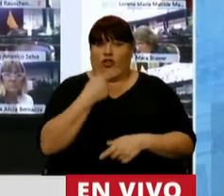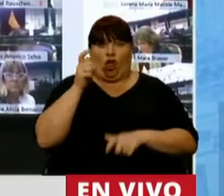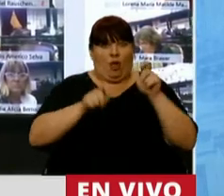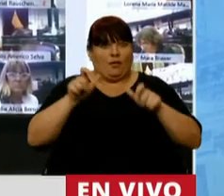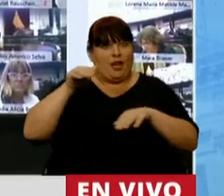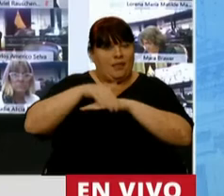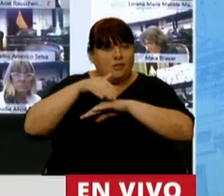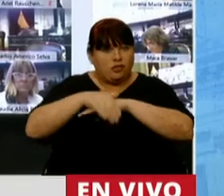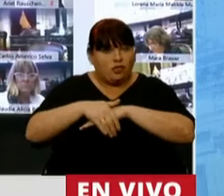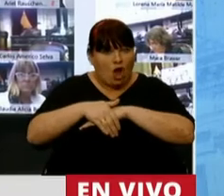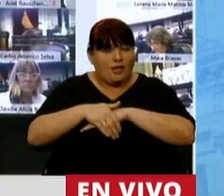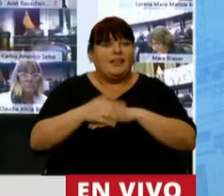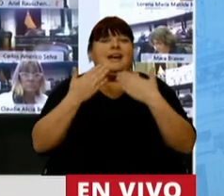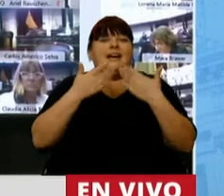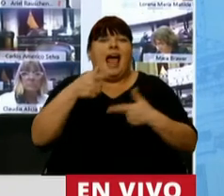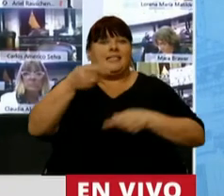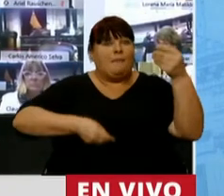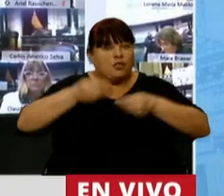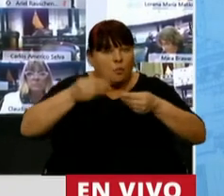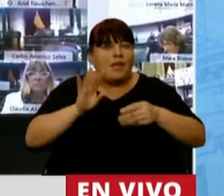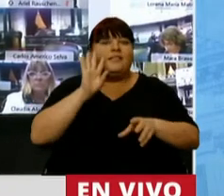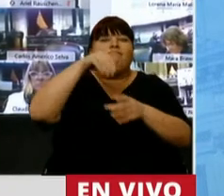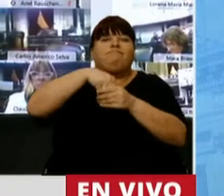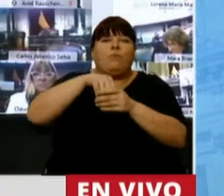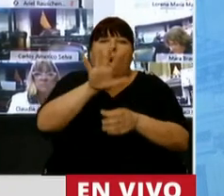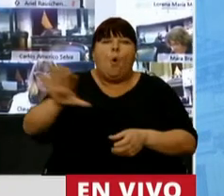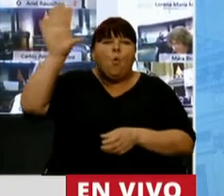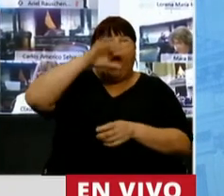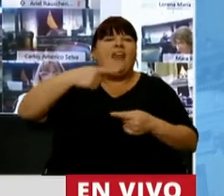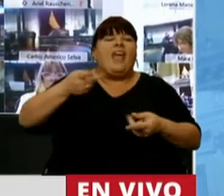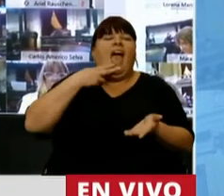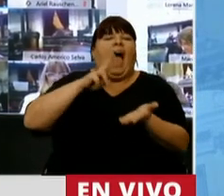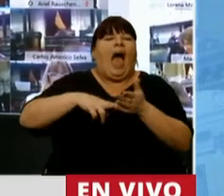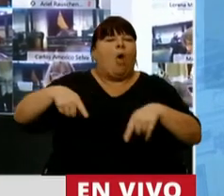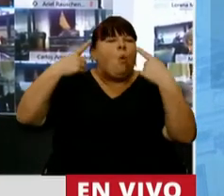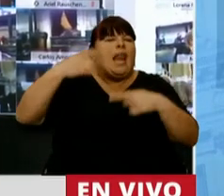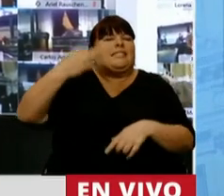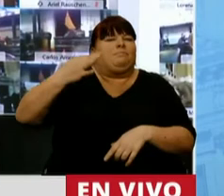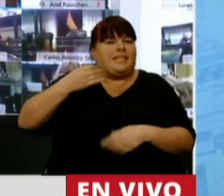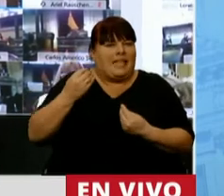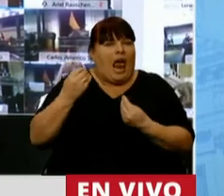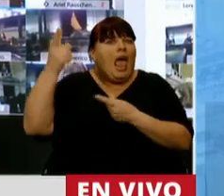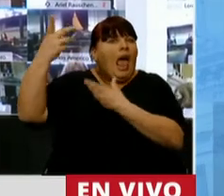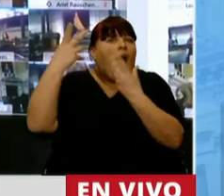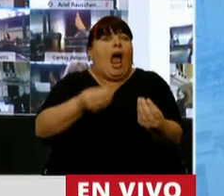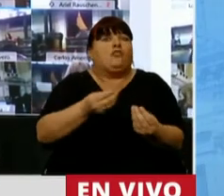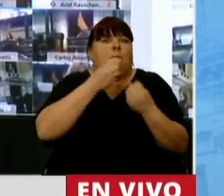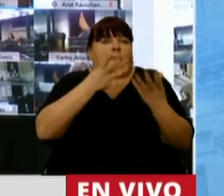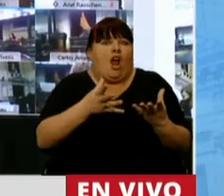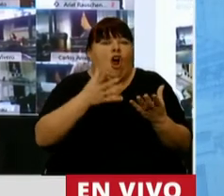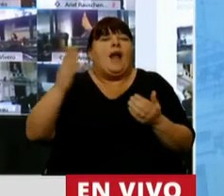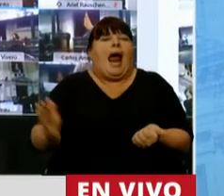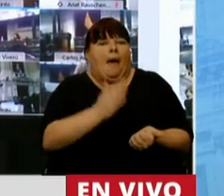misioneros, a través de este presupuesto, de incluir un área aduanera especial que beneficiará a las